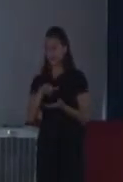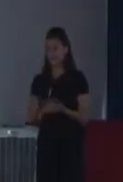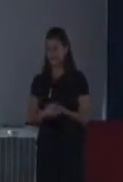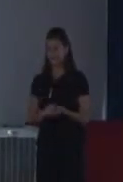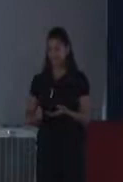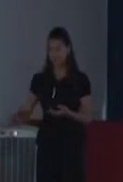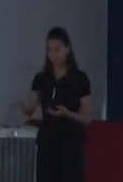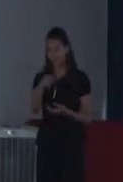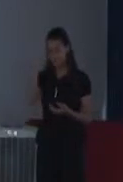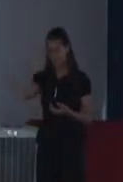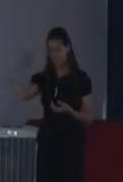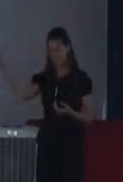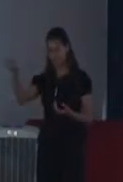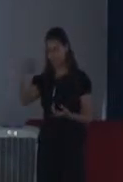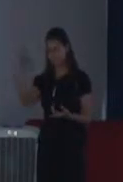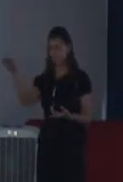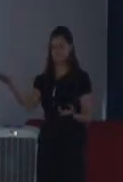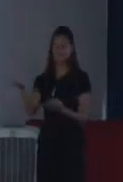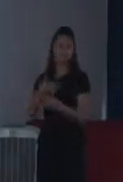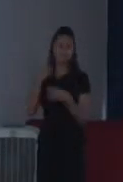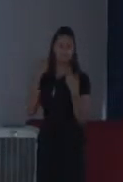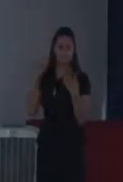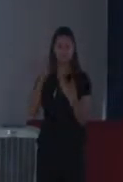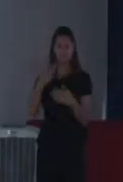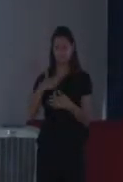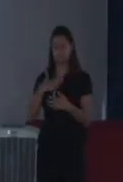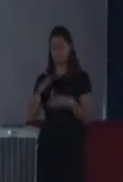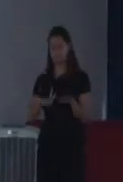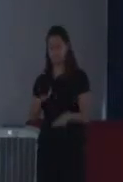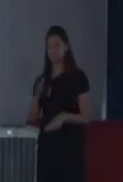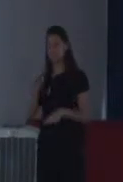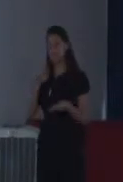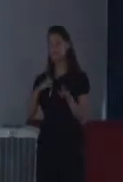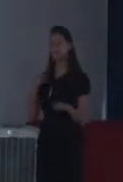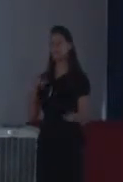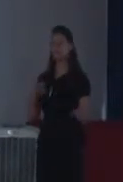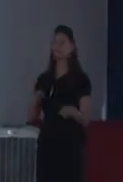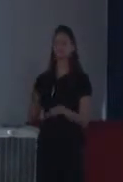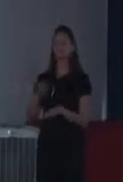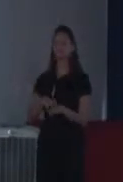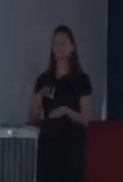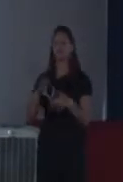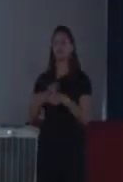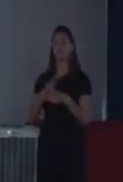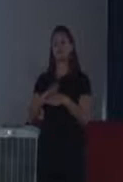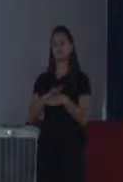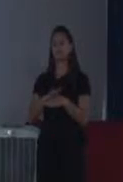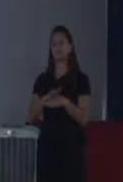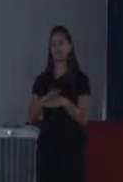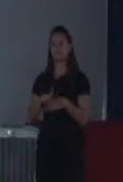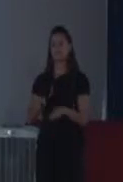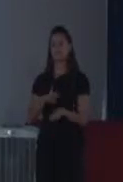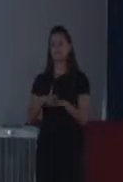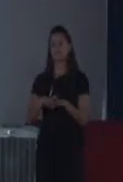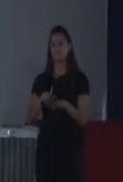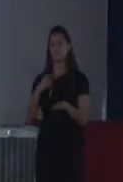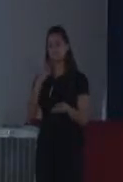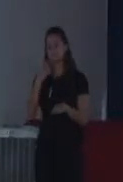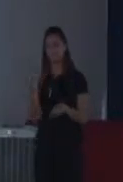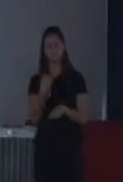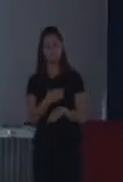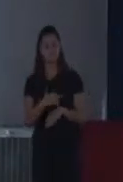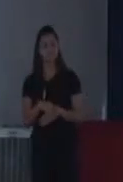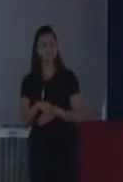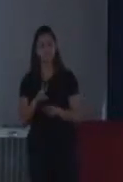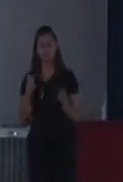es una barrera tenaz, o sea, porque a mí me ha pasado. Yo a veces me subo a un taxi y cuando me hablan de discapacidad, lo primero que me dicen,